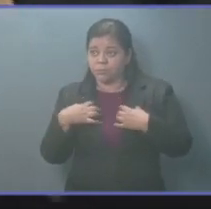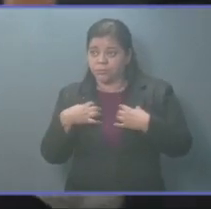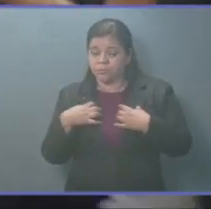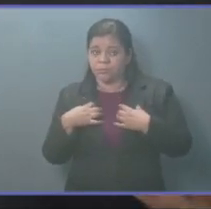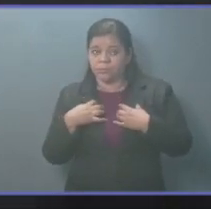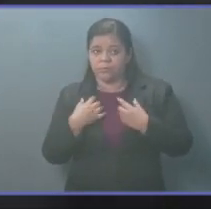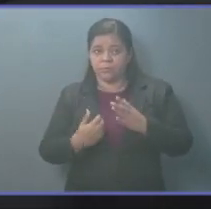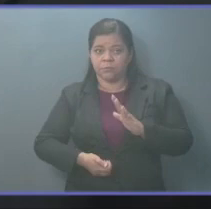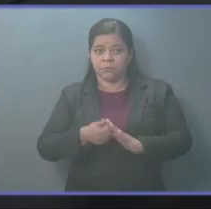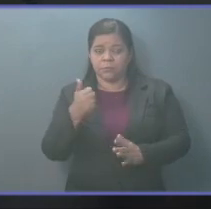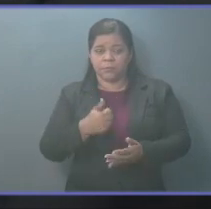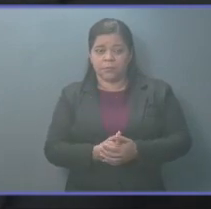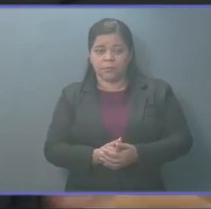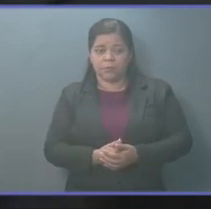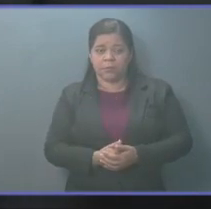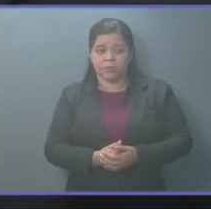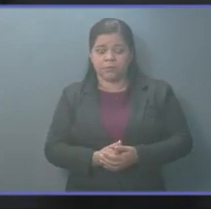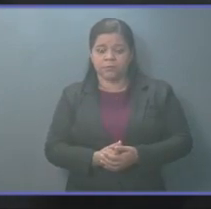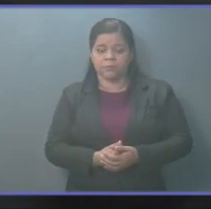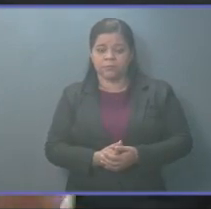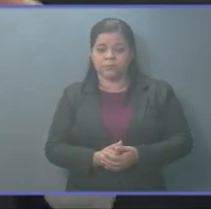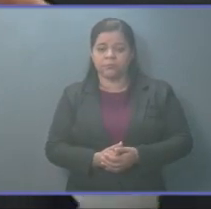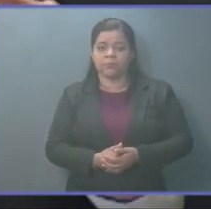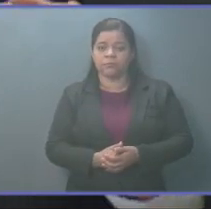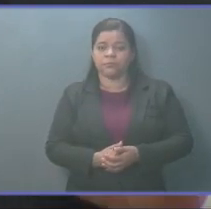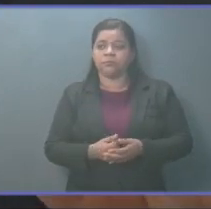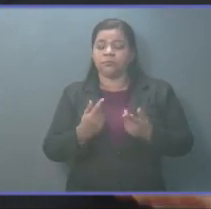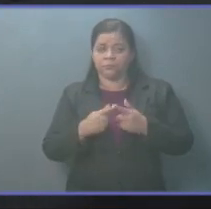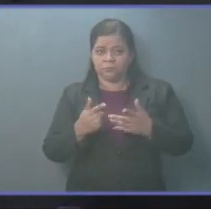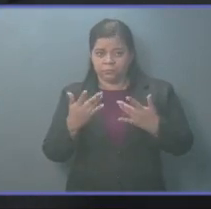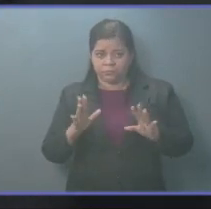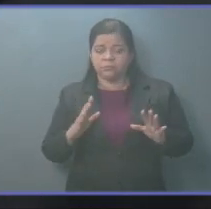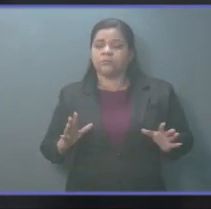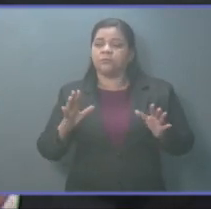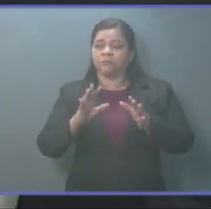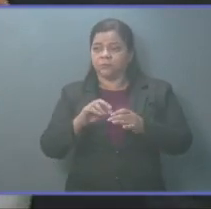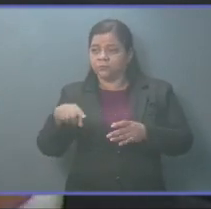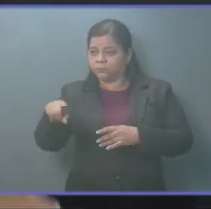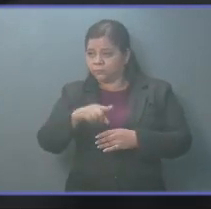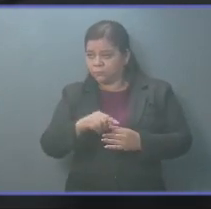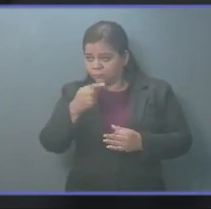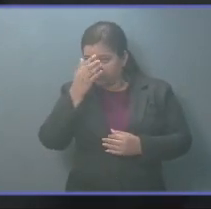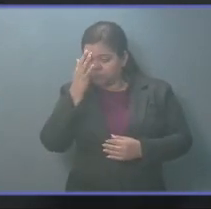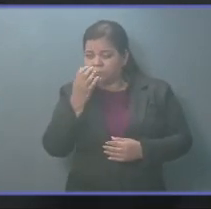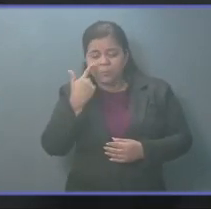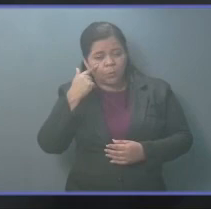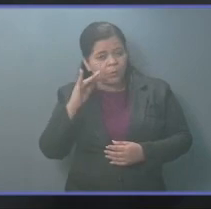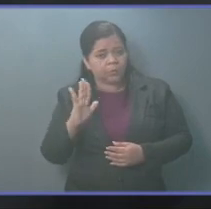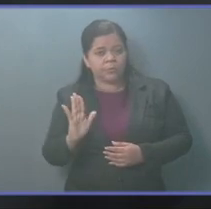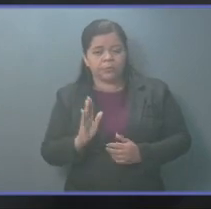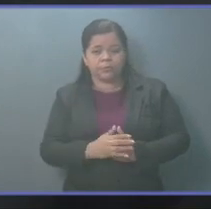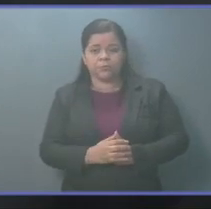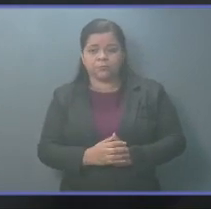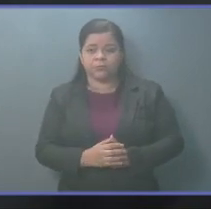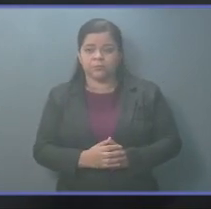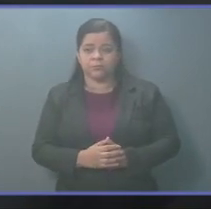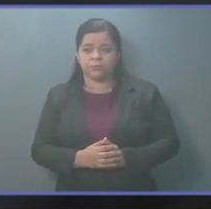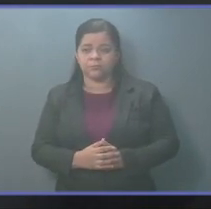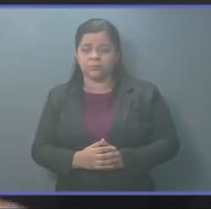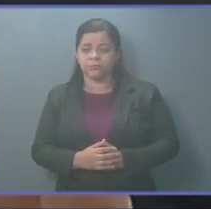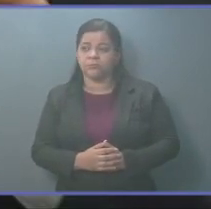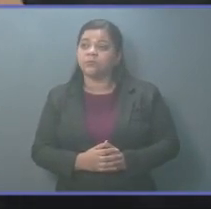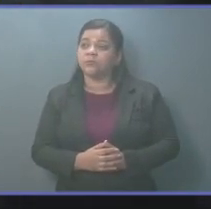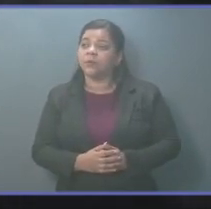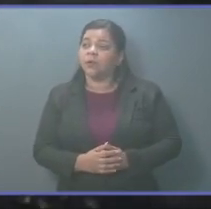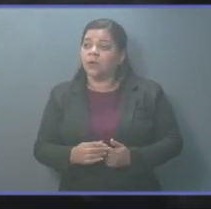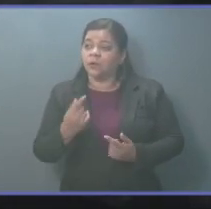aplica obviamente al tema de la Fuerza Armada. Si usted me disculpa la digregación, voy a citarle un ejemplo, señor ministro. Si